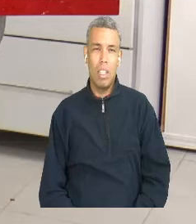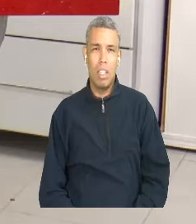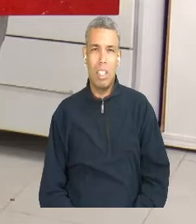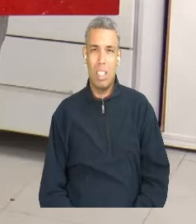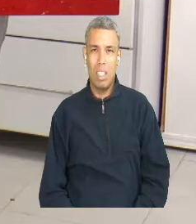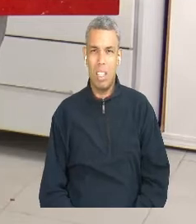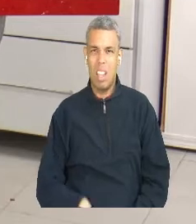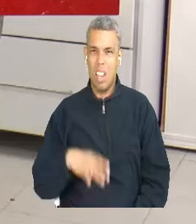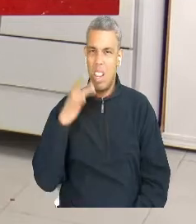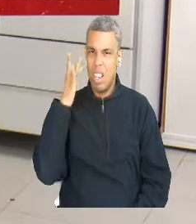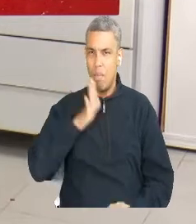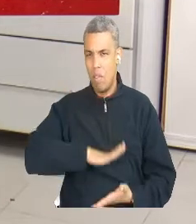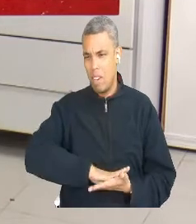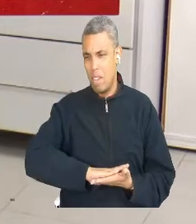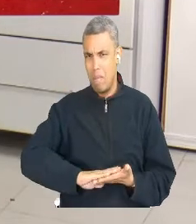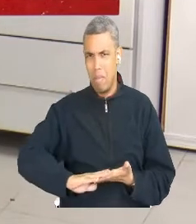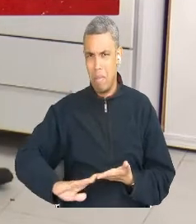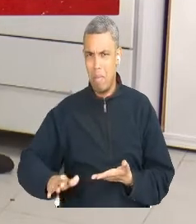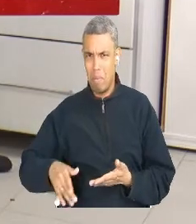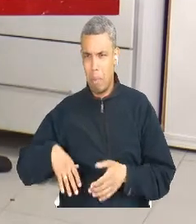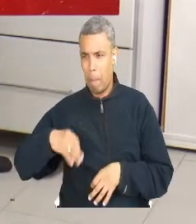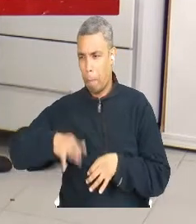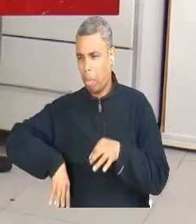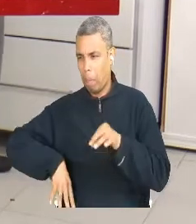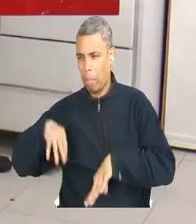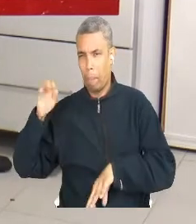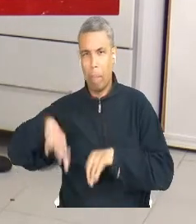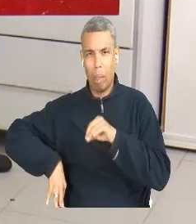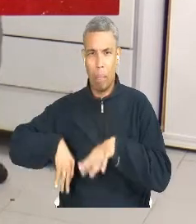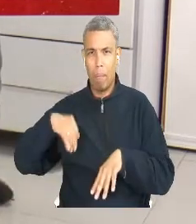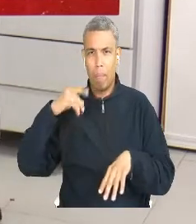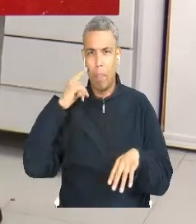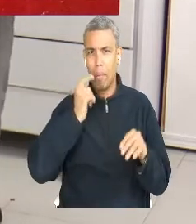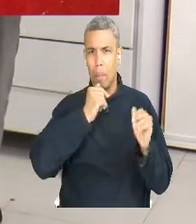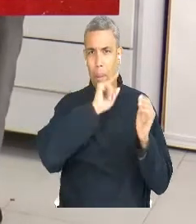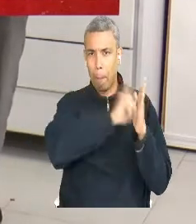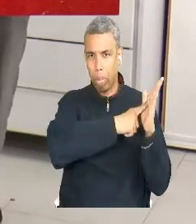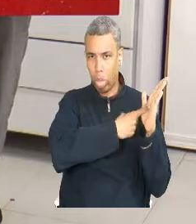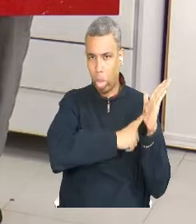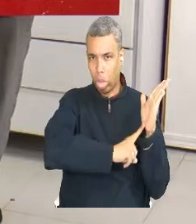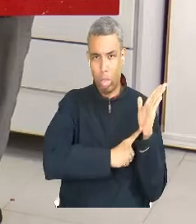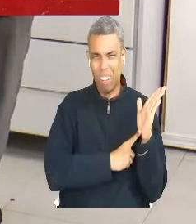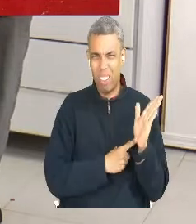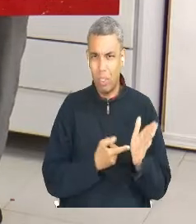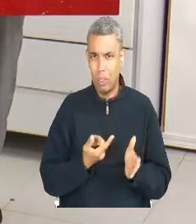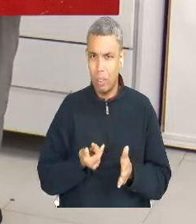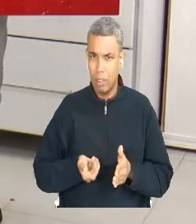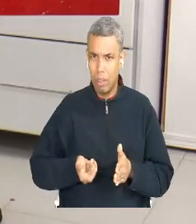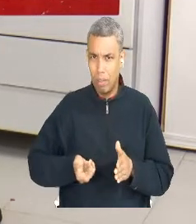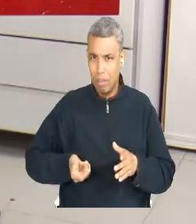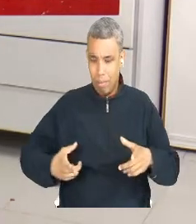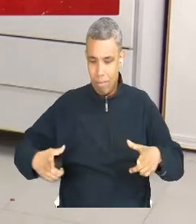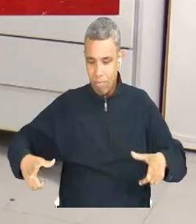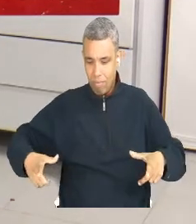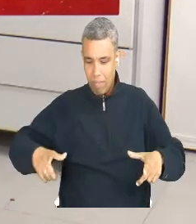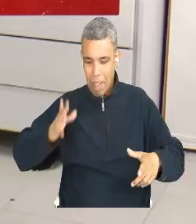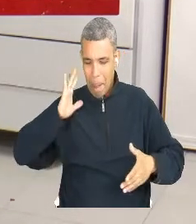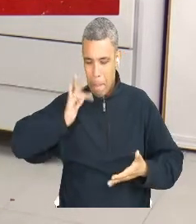de pronto que hubieron regueros, chorreaditos, aunque a veces los chorreaditos quedan como